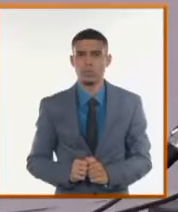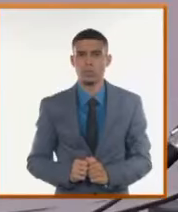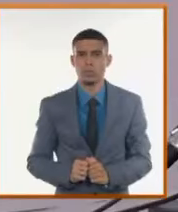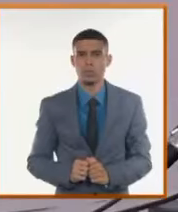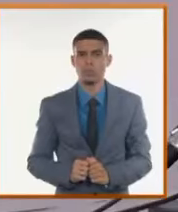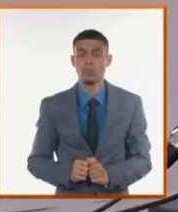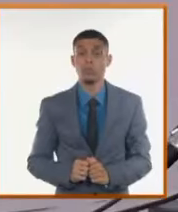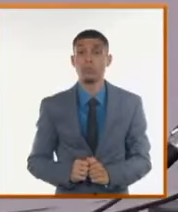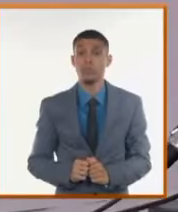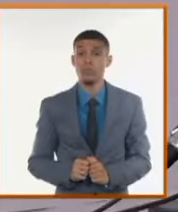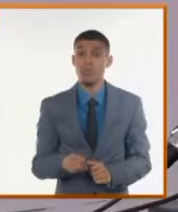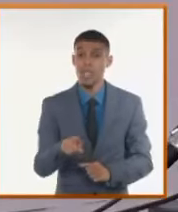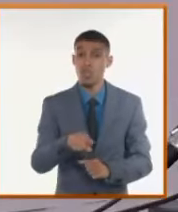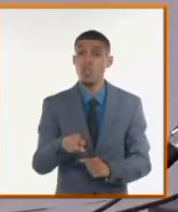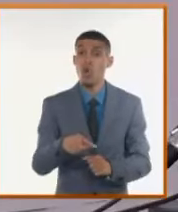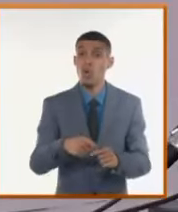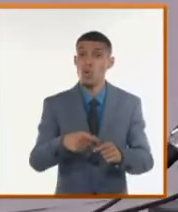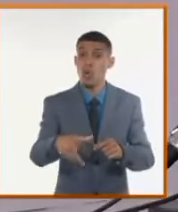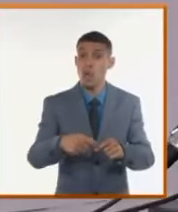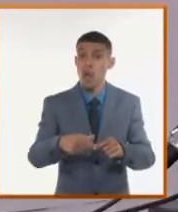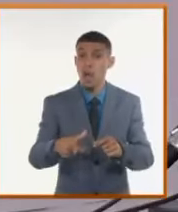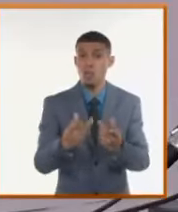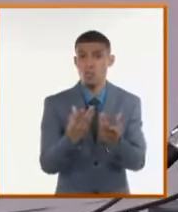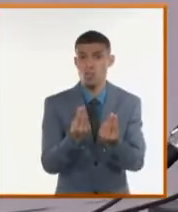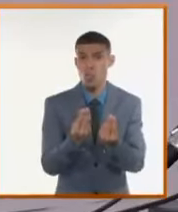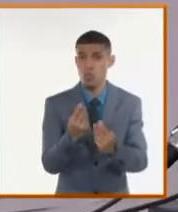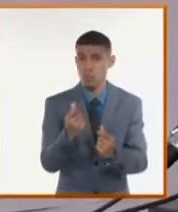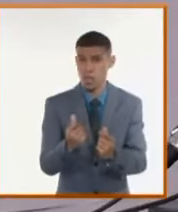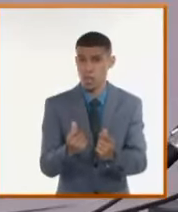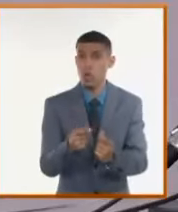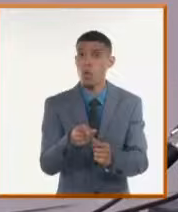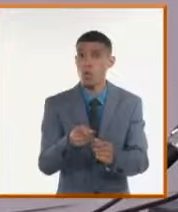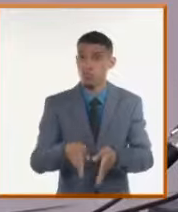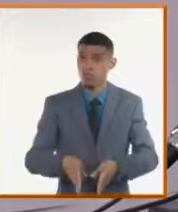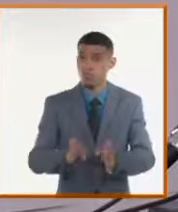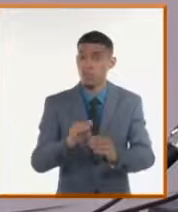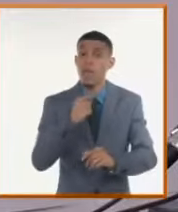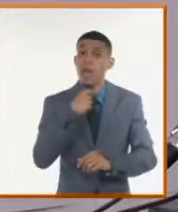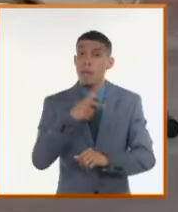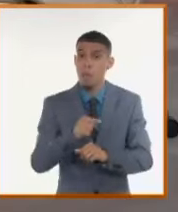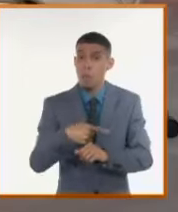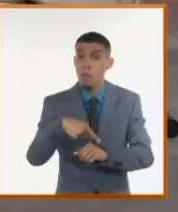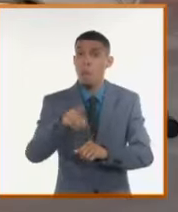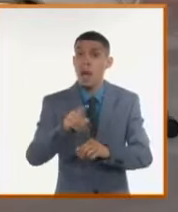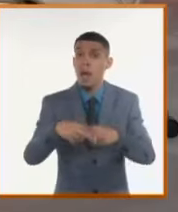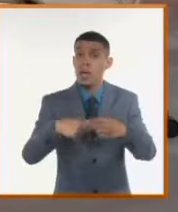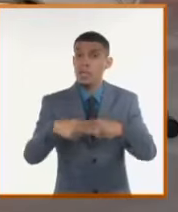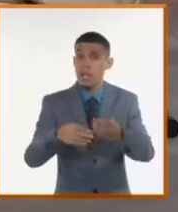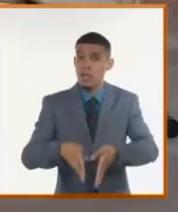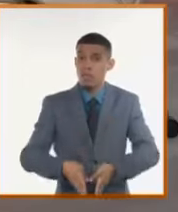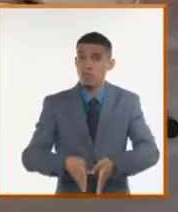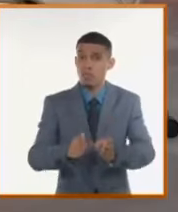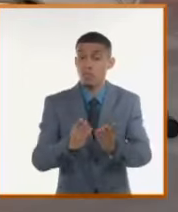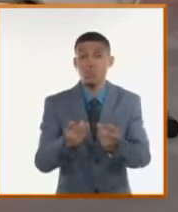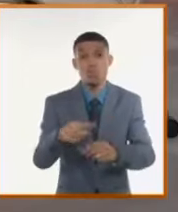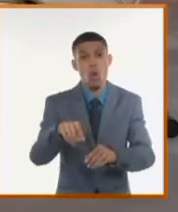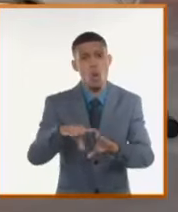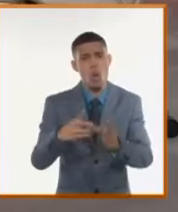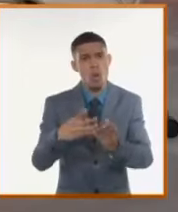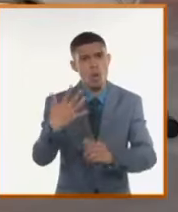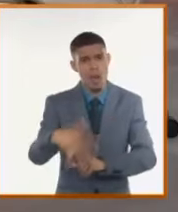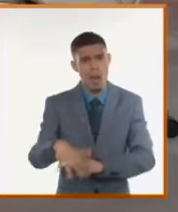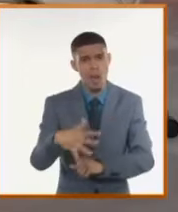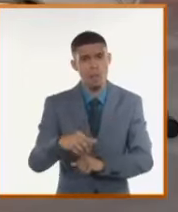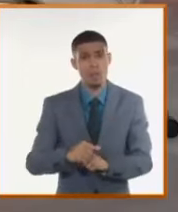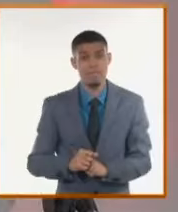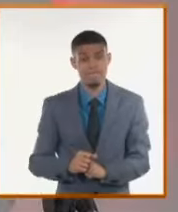de 800 km de vía ferria para hacer una segunda línea central debe ser bastante costoso sí Randy hoy aproximadamente un